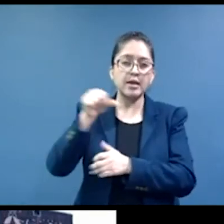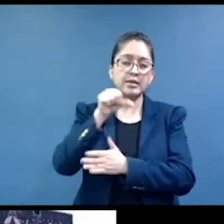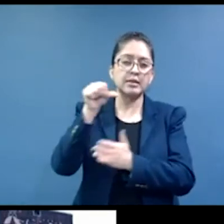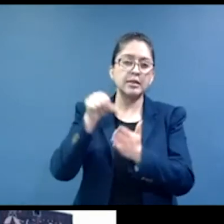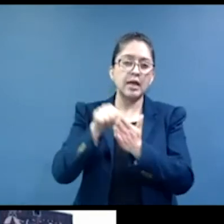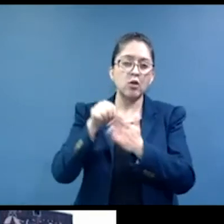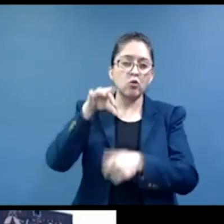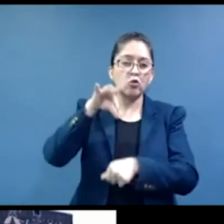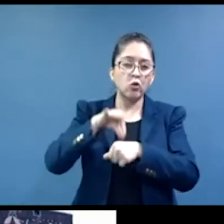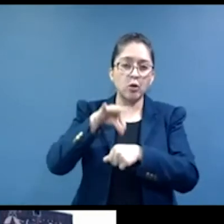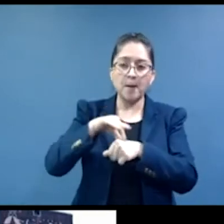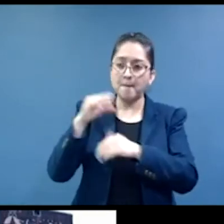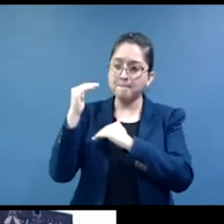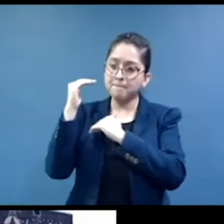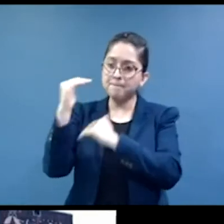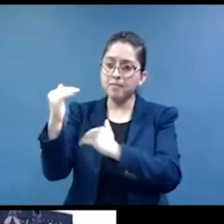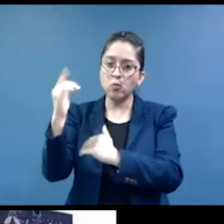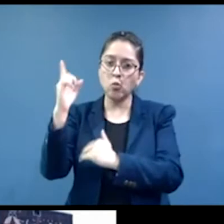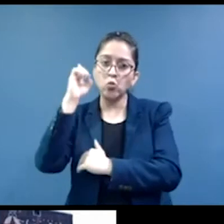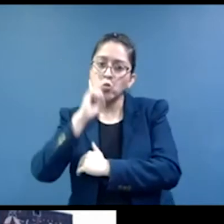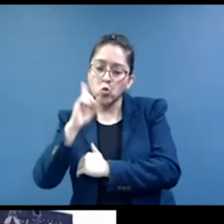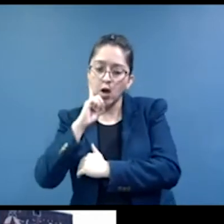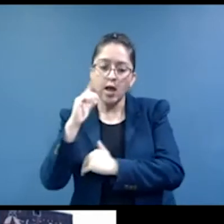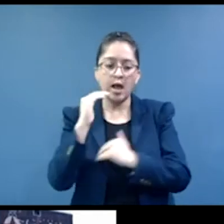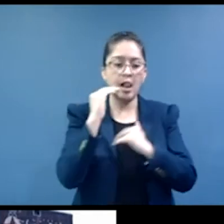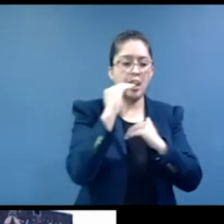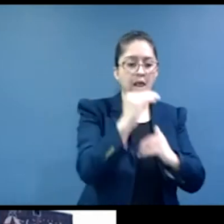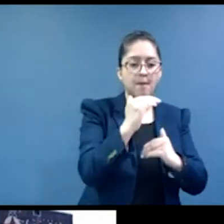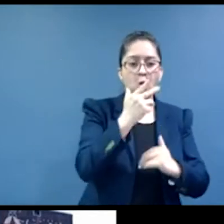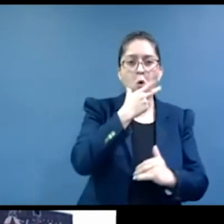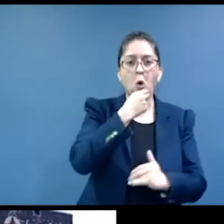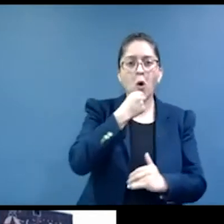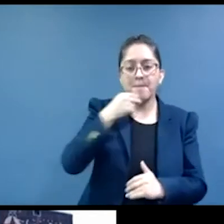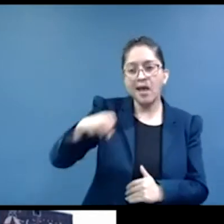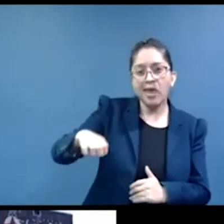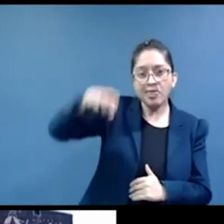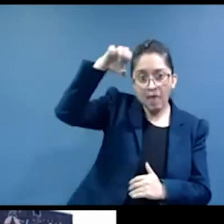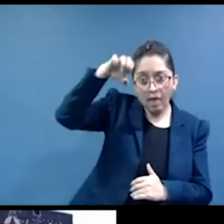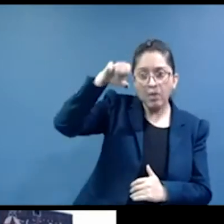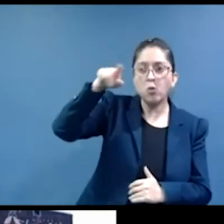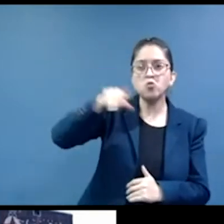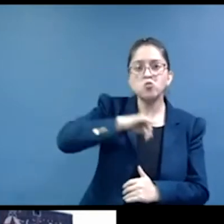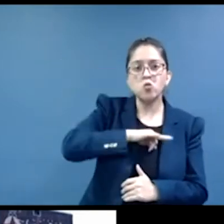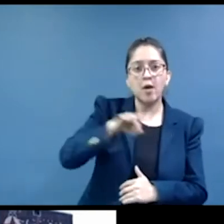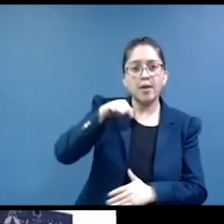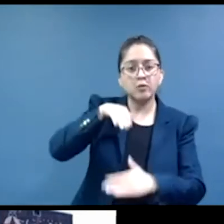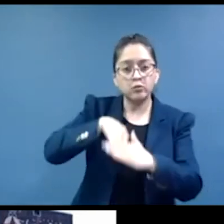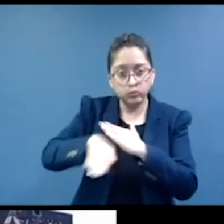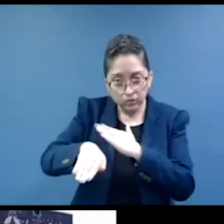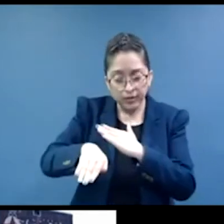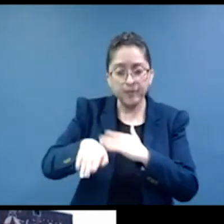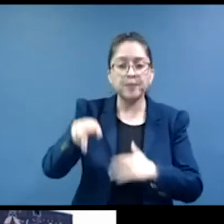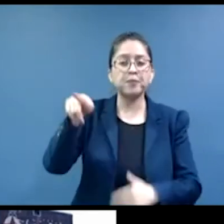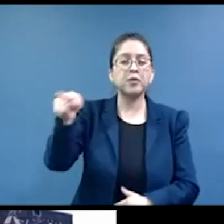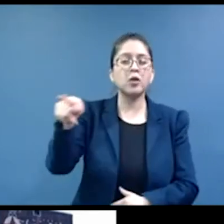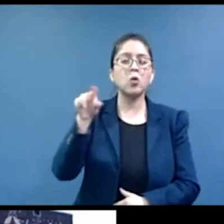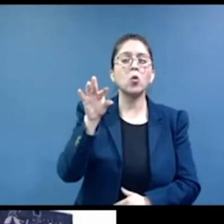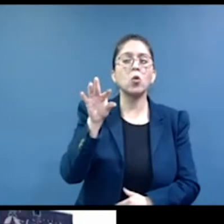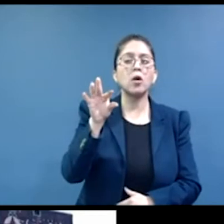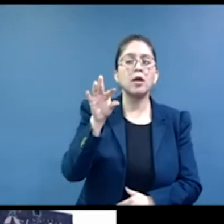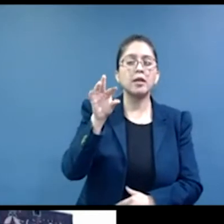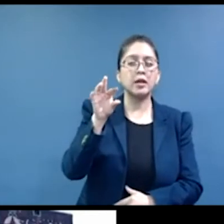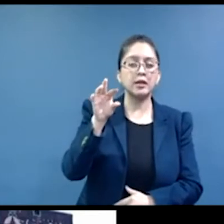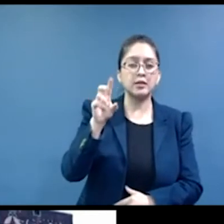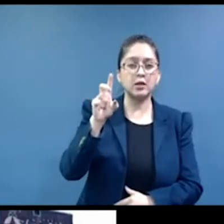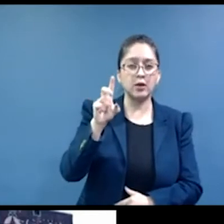y límite de edad para hombres para poder acceder a estos procedimientos. Y en este caso, el límite era 35 años. María Teresa, cuando solicitó el